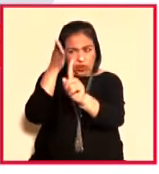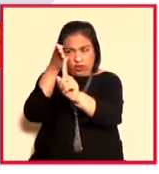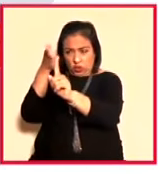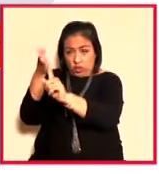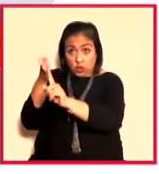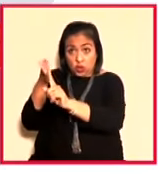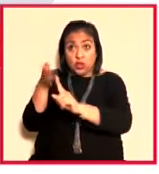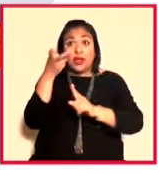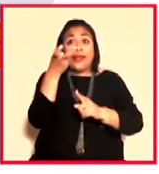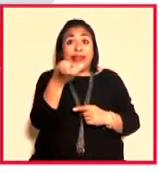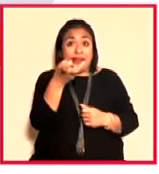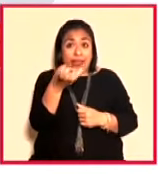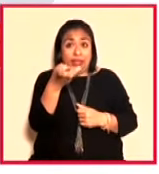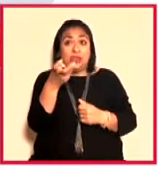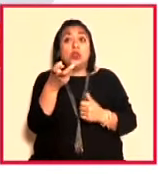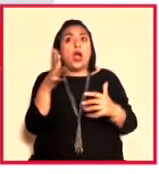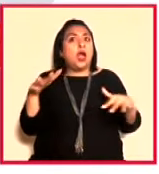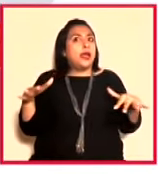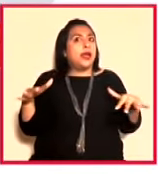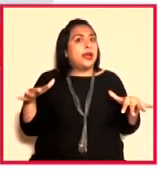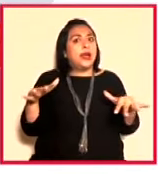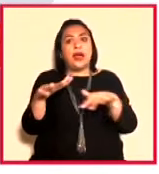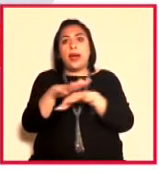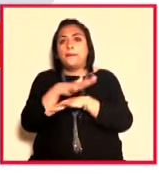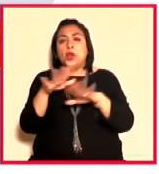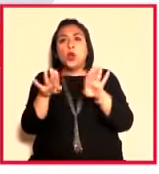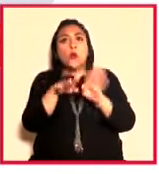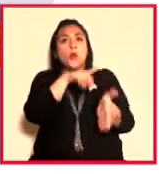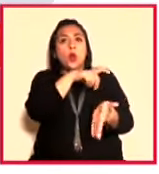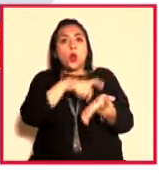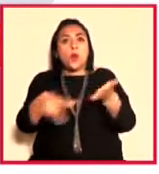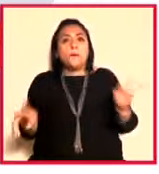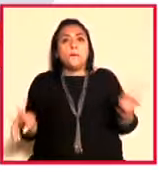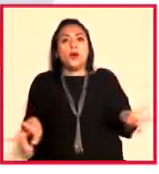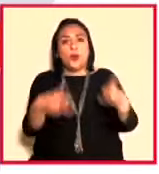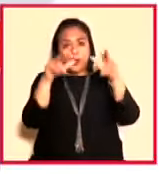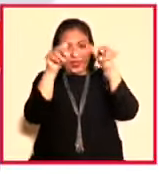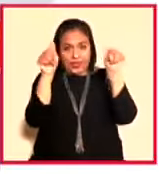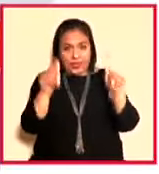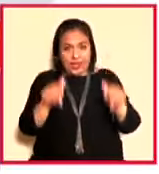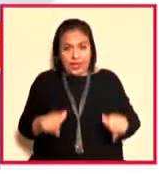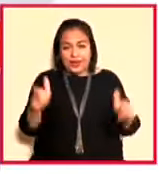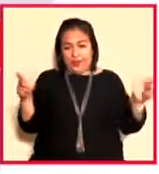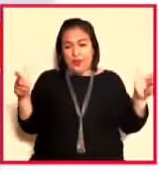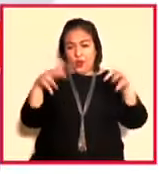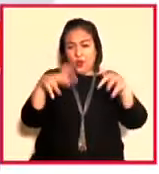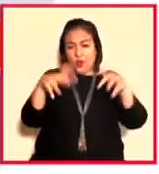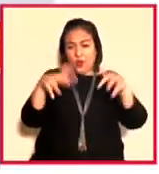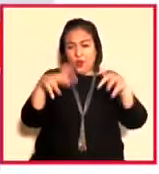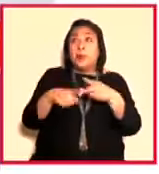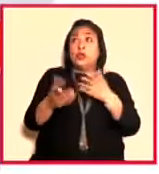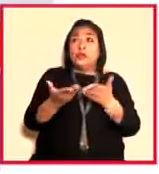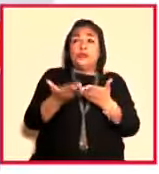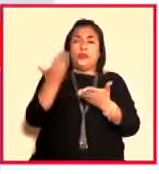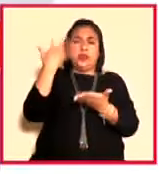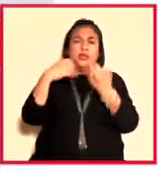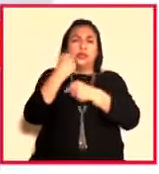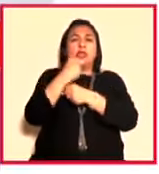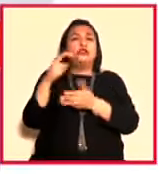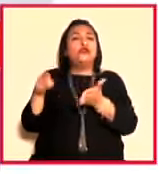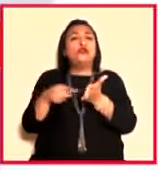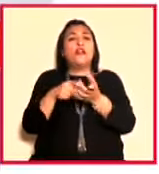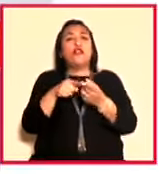formato que revolucionó la manera de comprar y vender arte. Este encuentro artístico nació hace más de 10 años en Argentina,